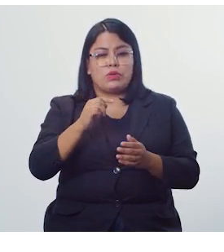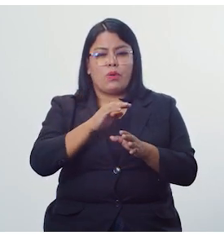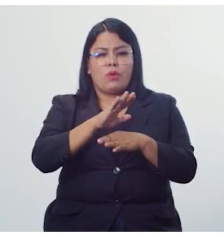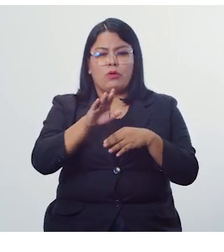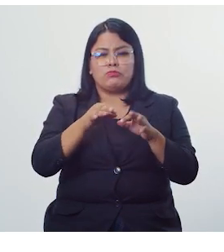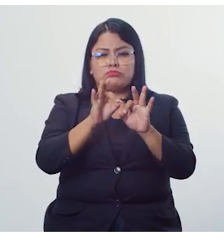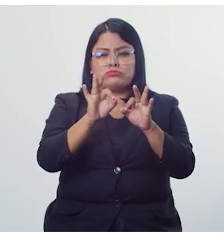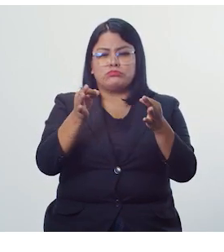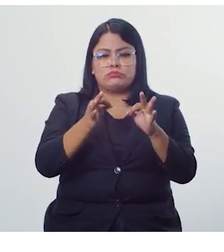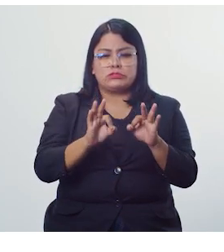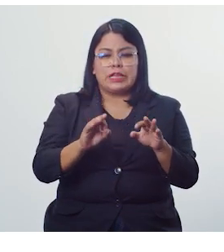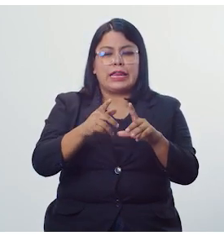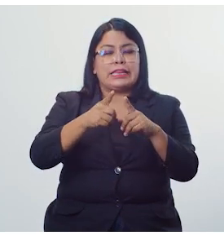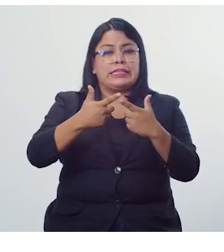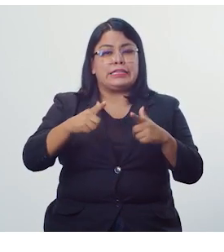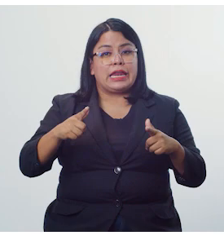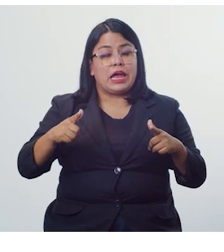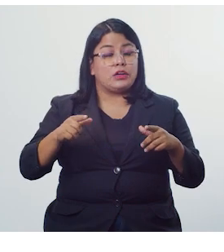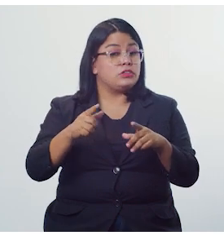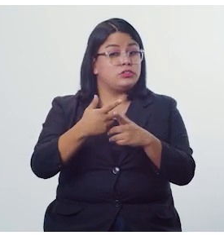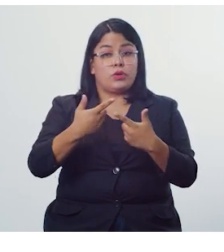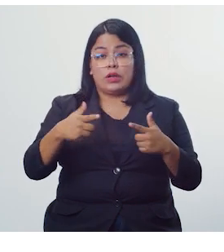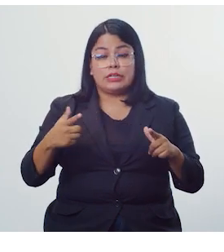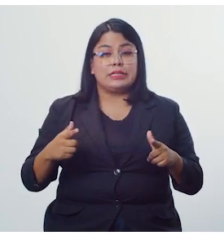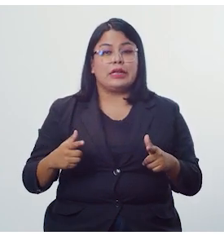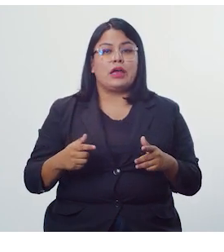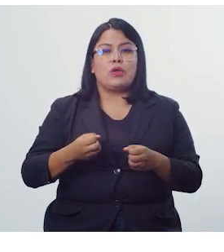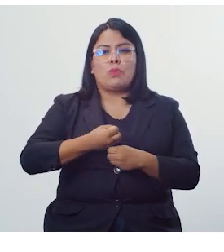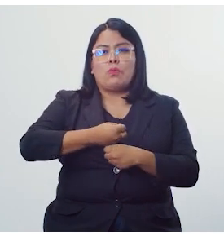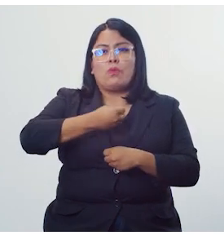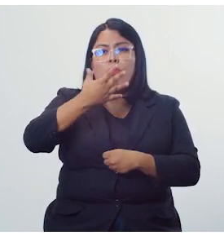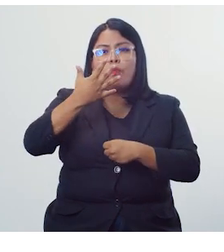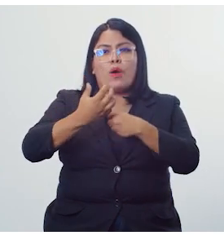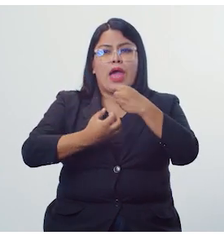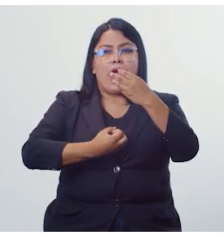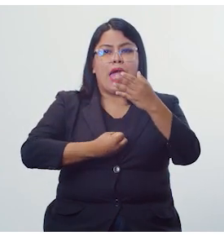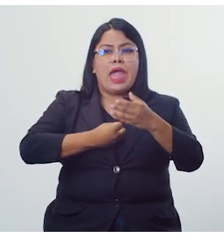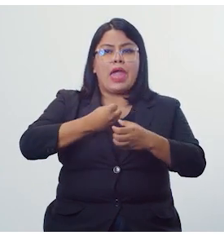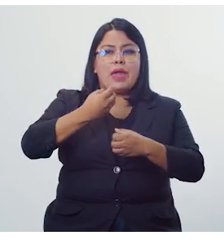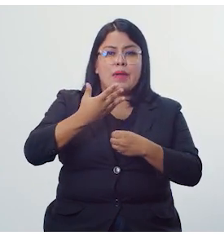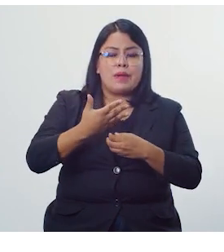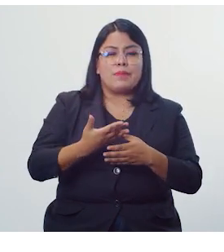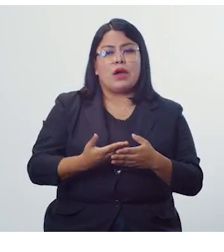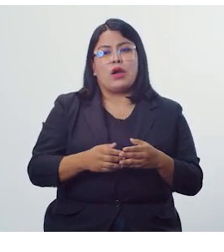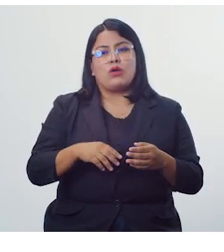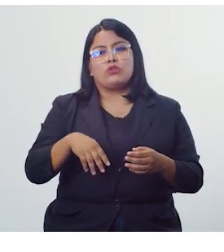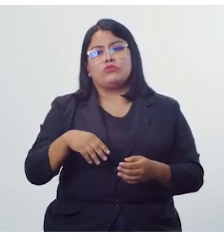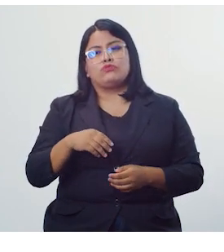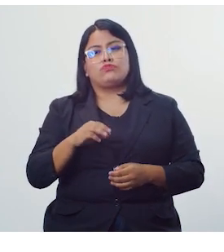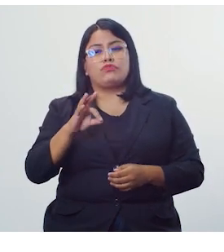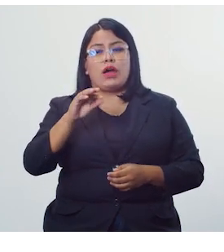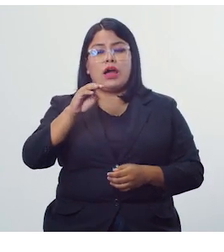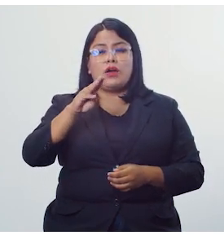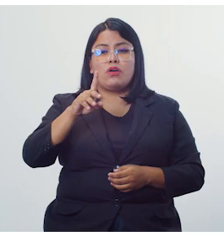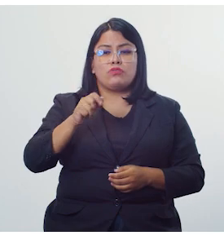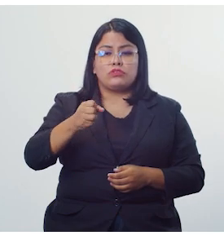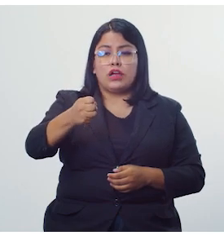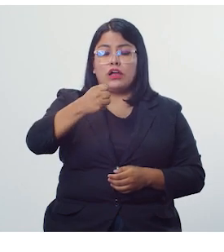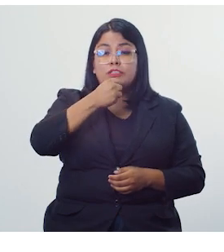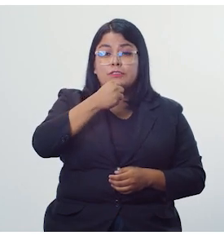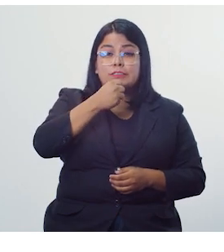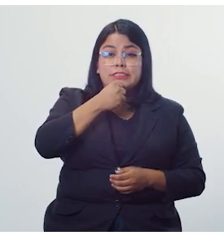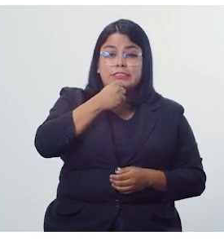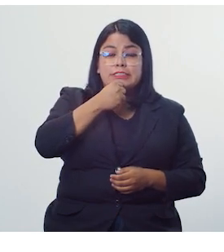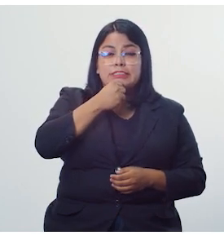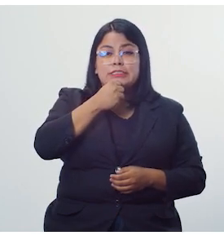textos auténticos, literarios y no literarios, poemas, retahilas, cuentos cortos, fábulas,